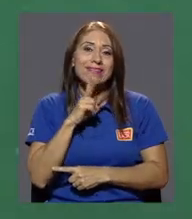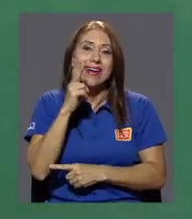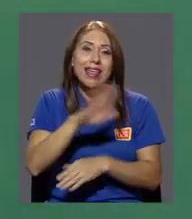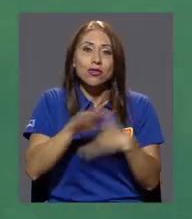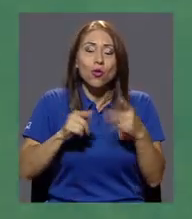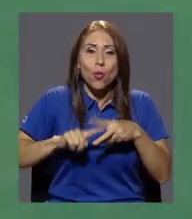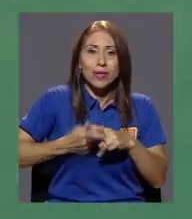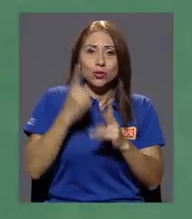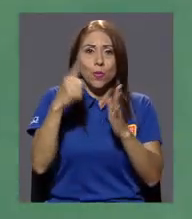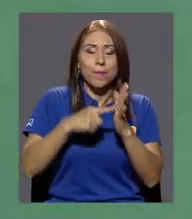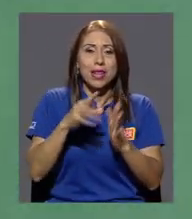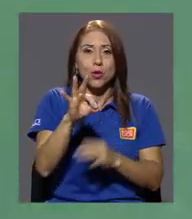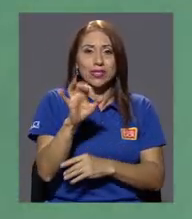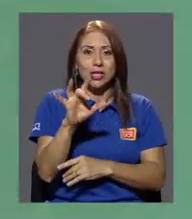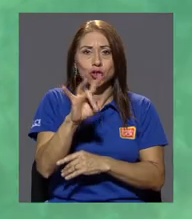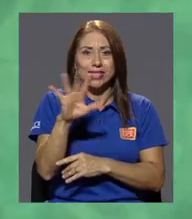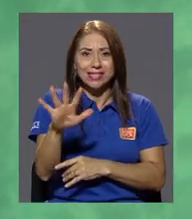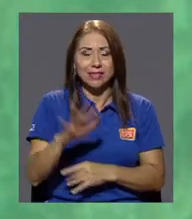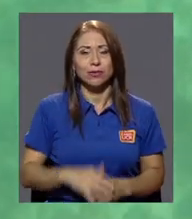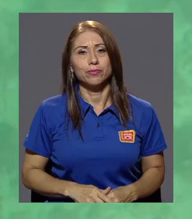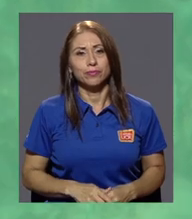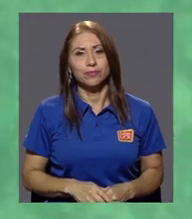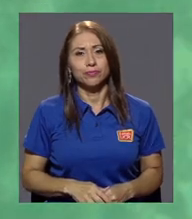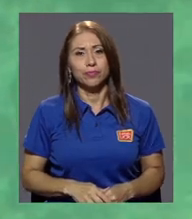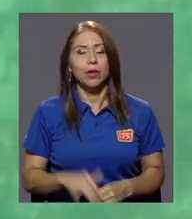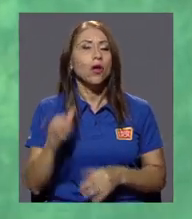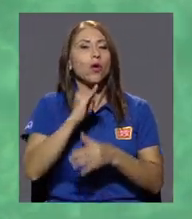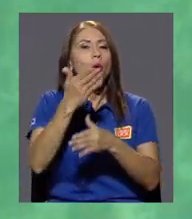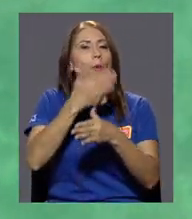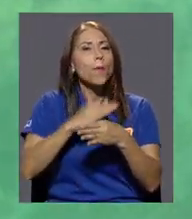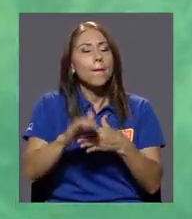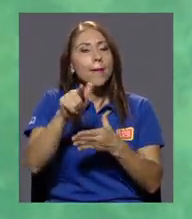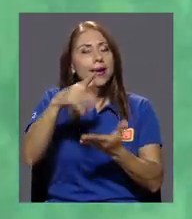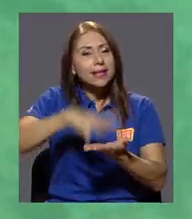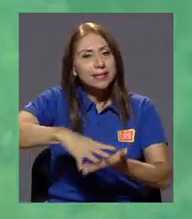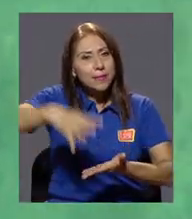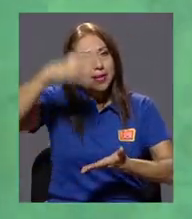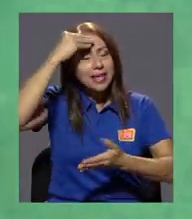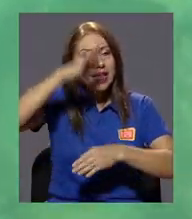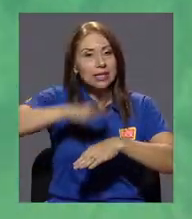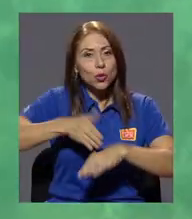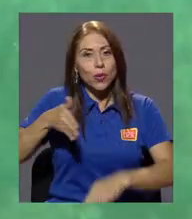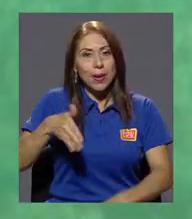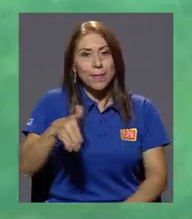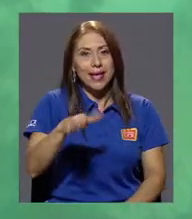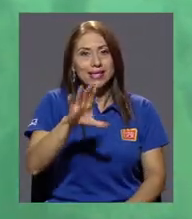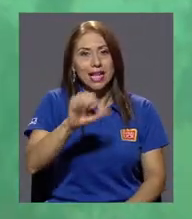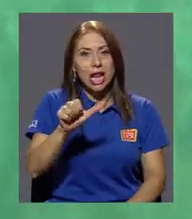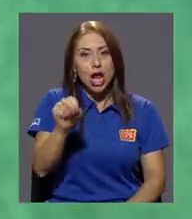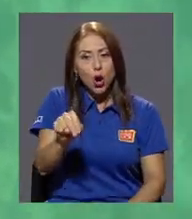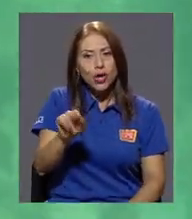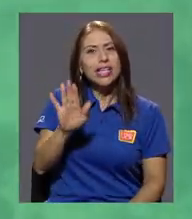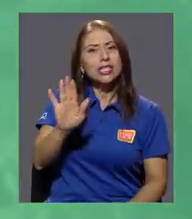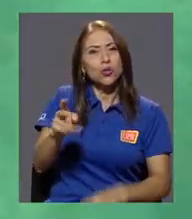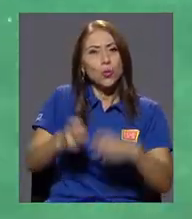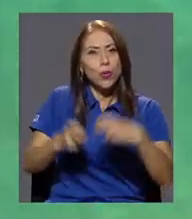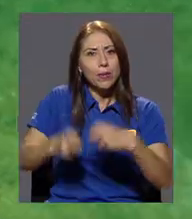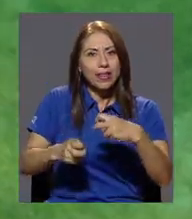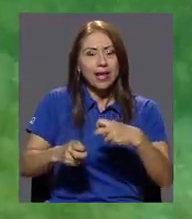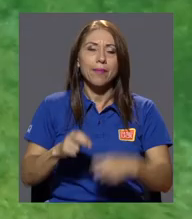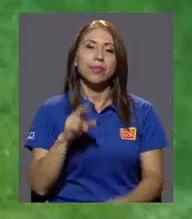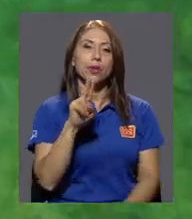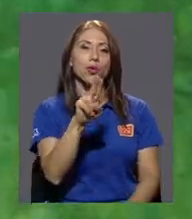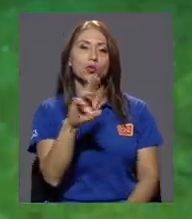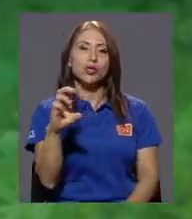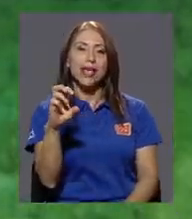realidad todo comenzó desde 1985. Como parte de ese aprendizaje sobre el pez león y su problemática, la